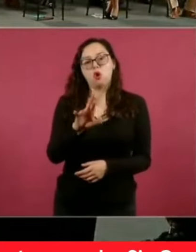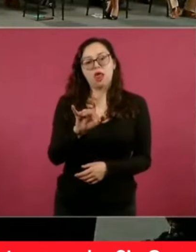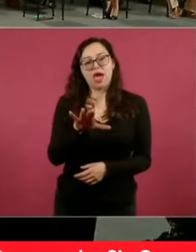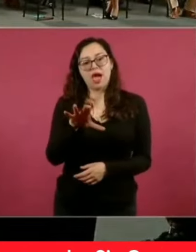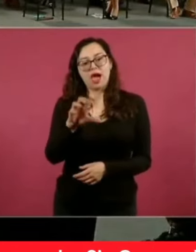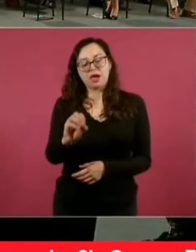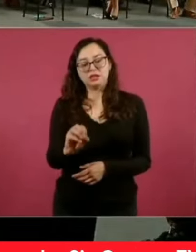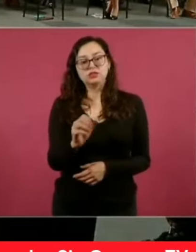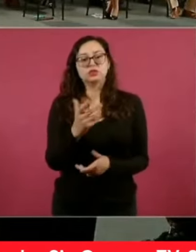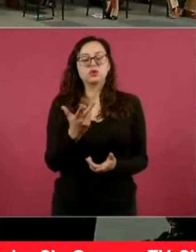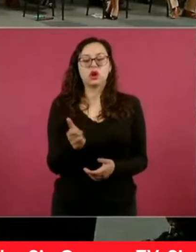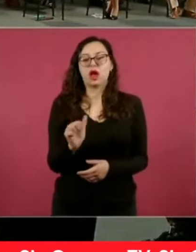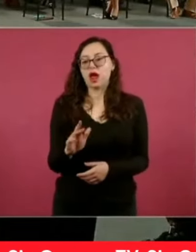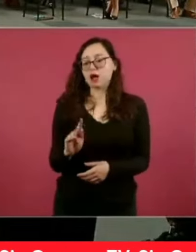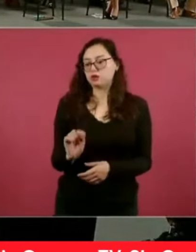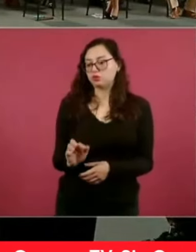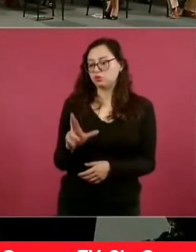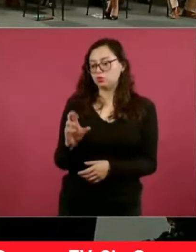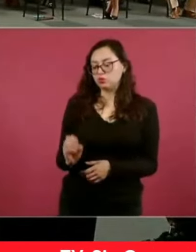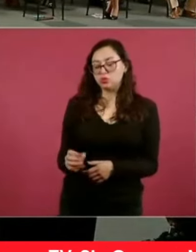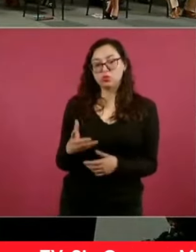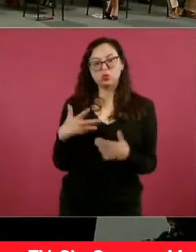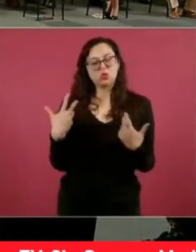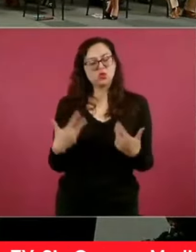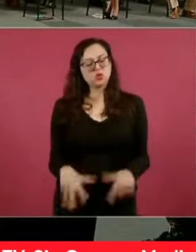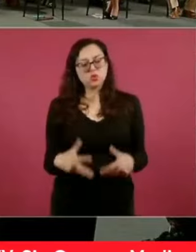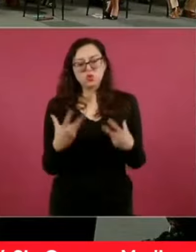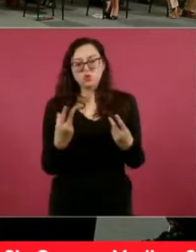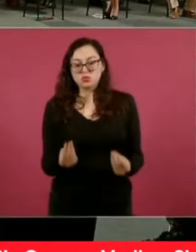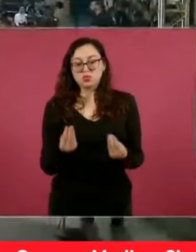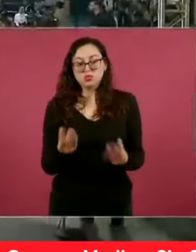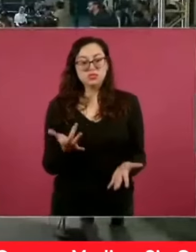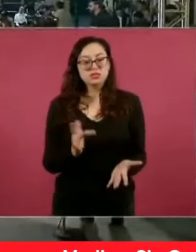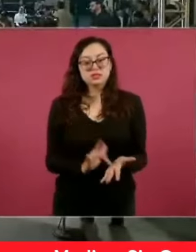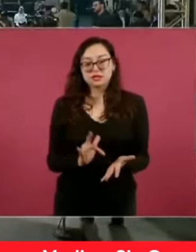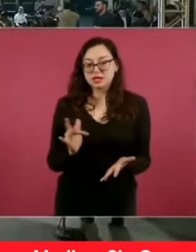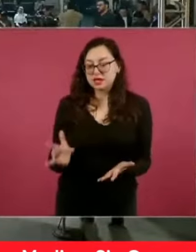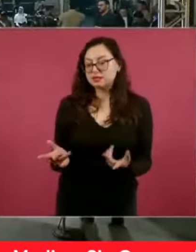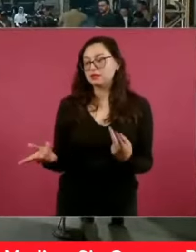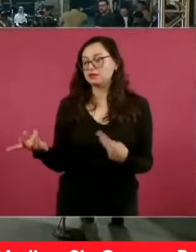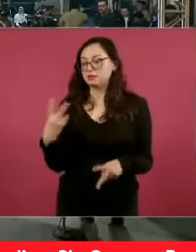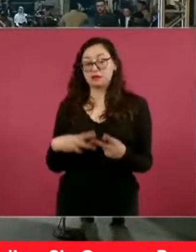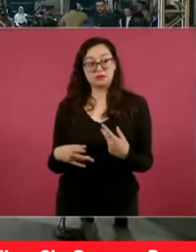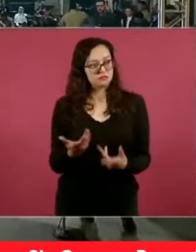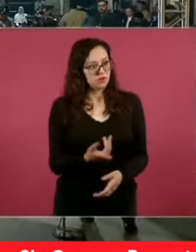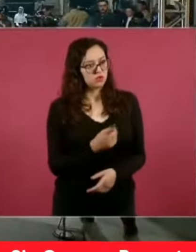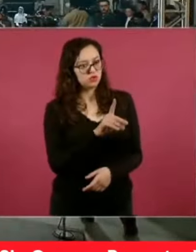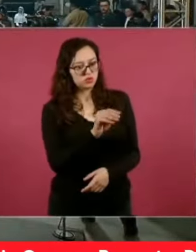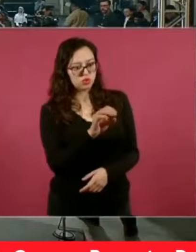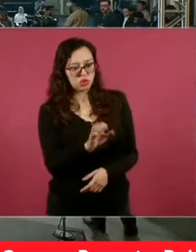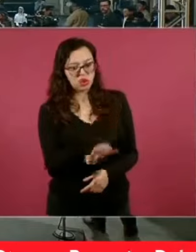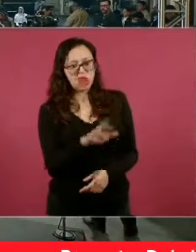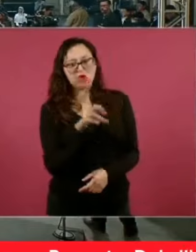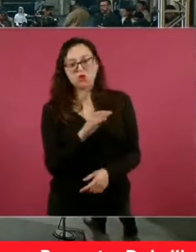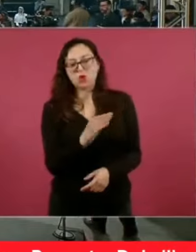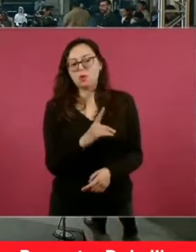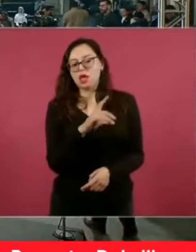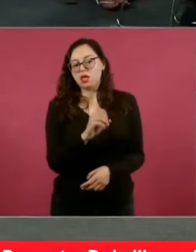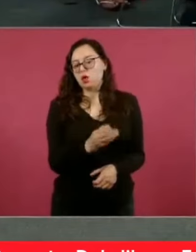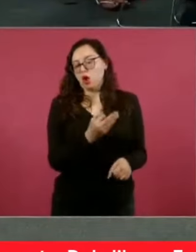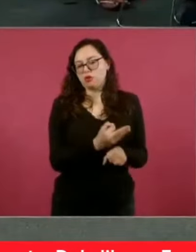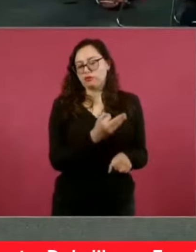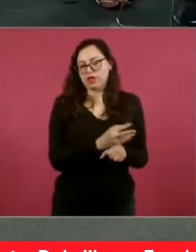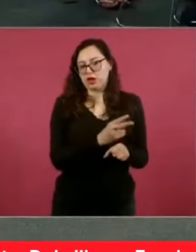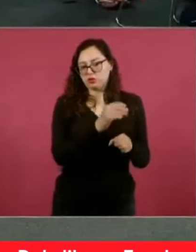Arturo Hernández Rojas, muchas gracias por acompañarnos. Y bueno, Zoe Robledo está fuera de la ciudad, pero es parte de